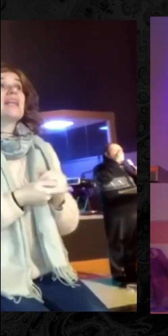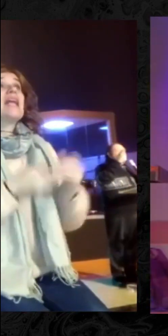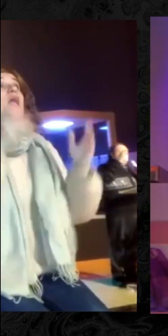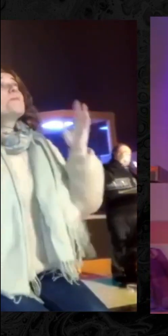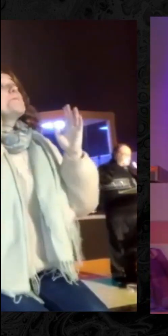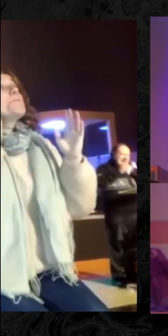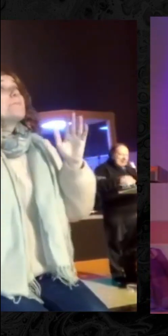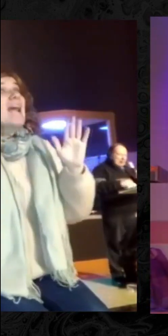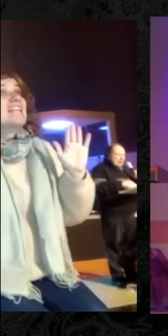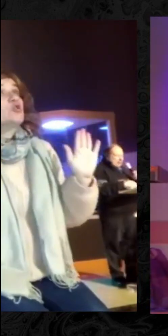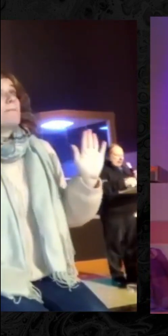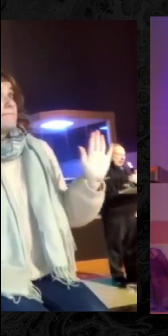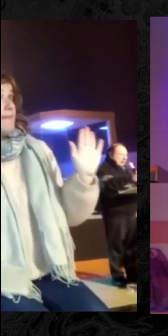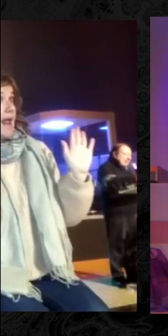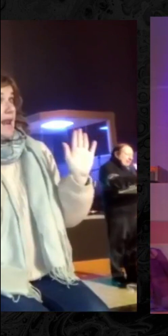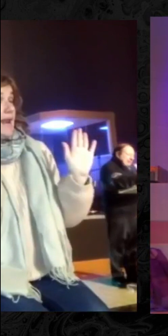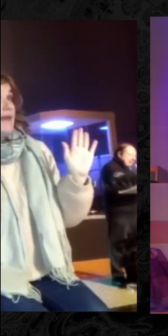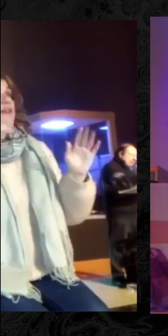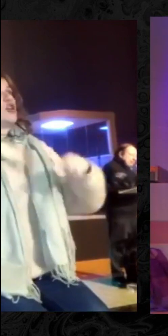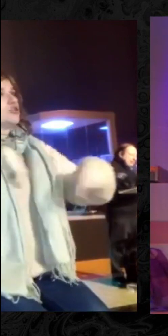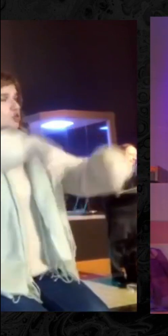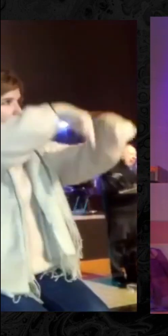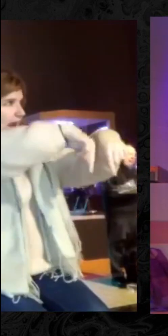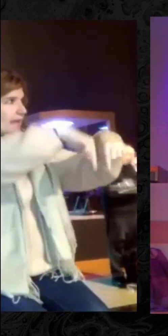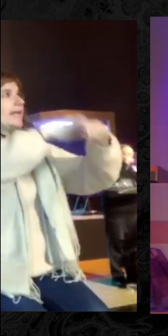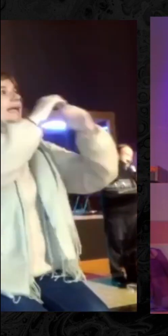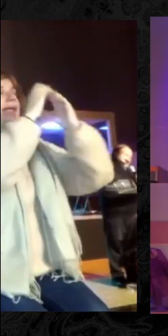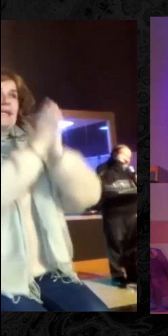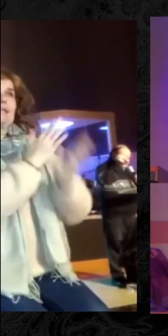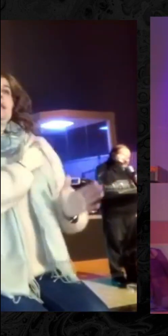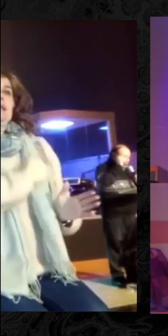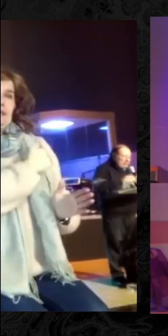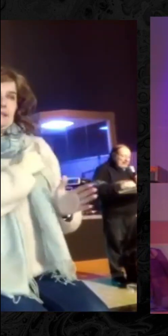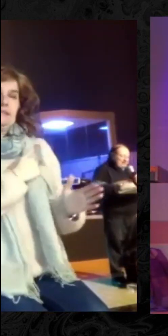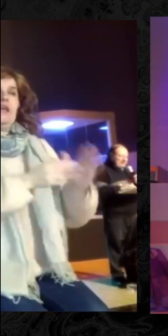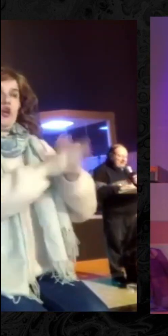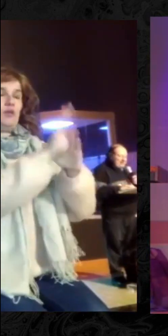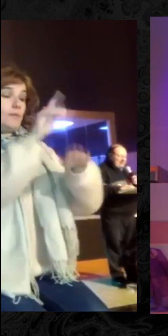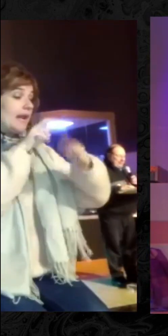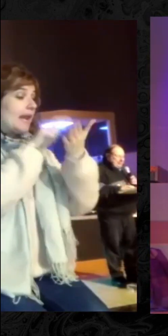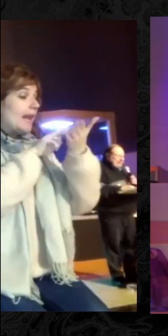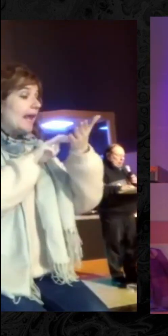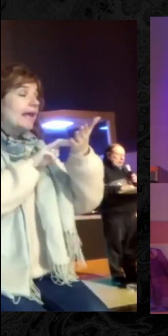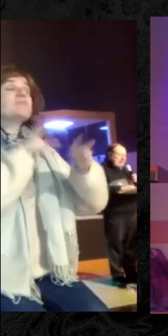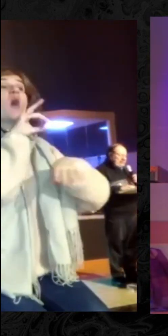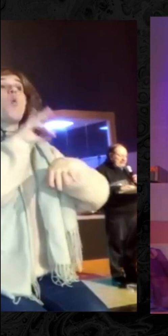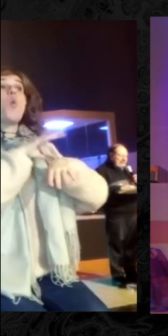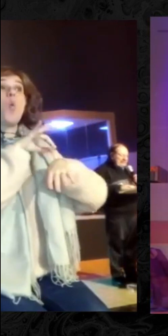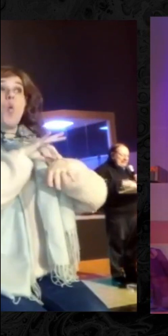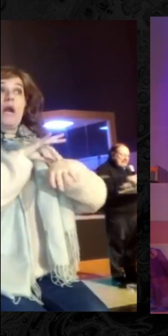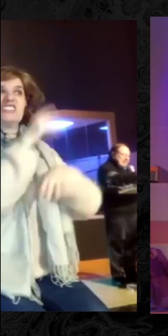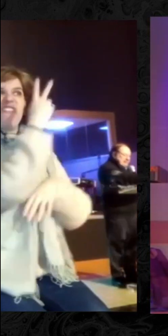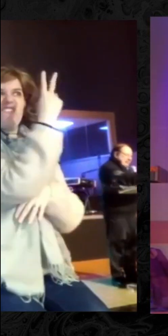mal que bueno pues estamos aquí la iglesia No ahora Lucas 21:17